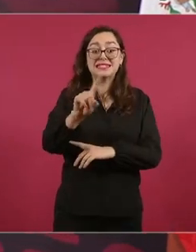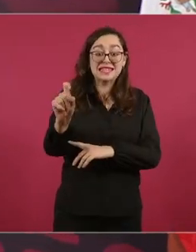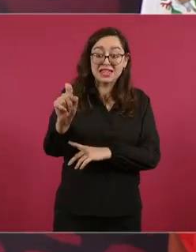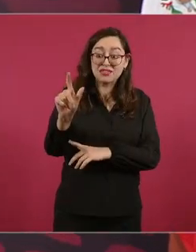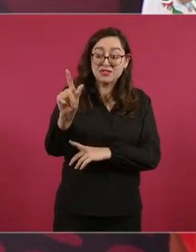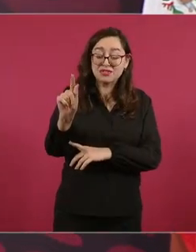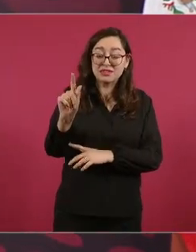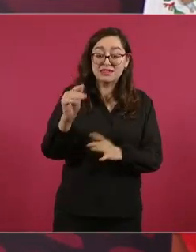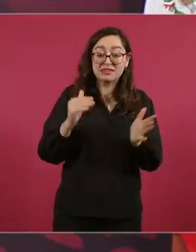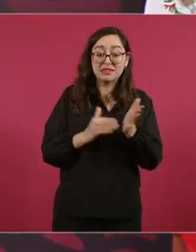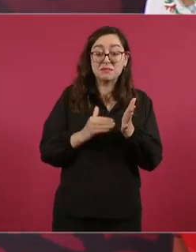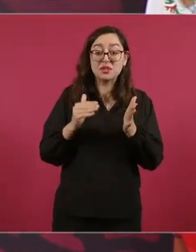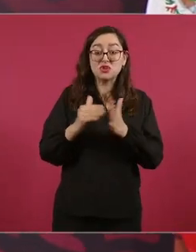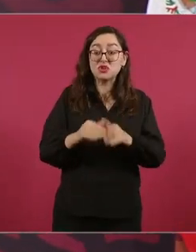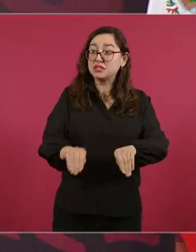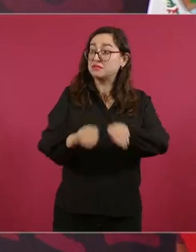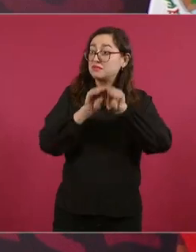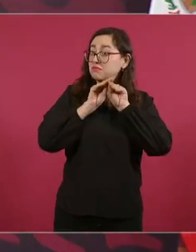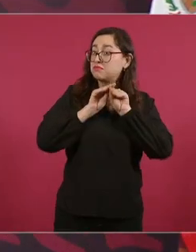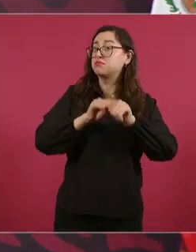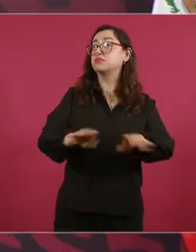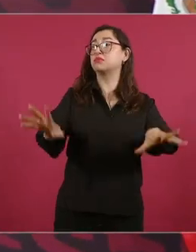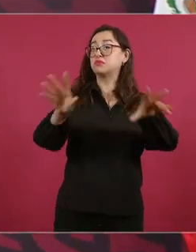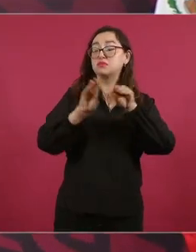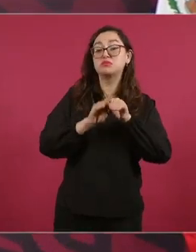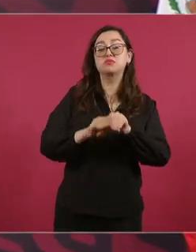170 millones.